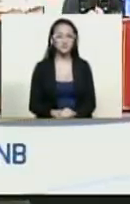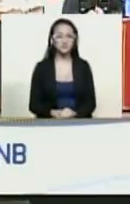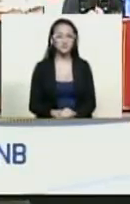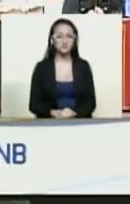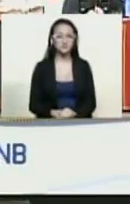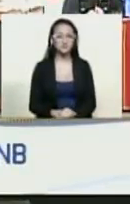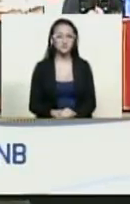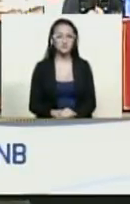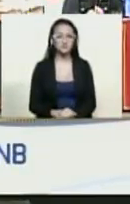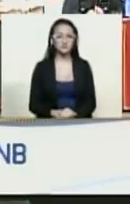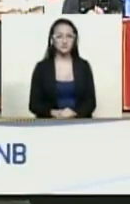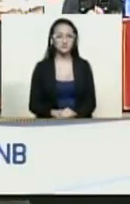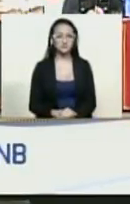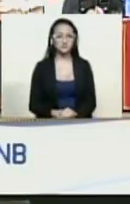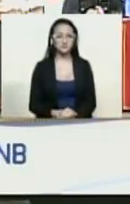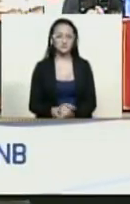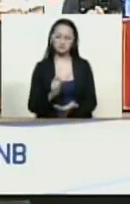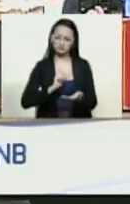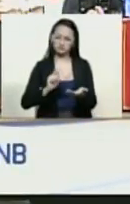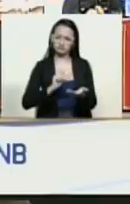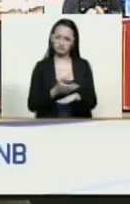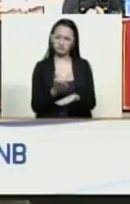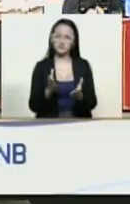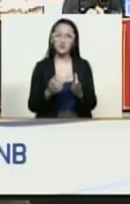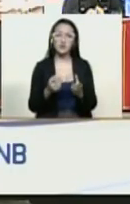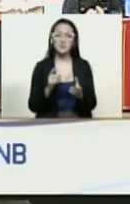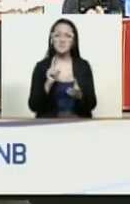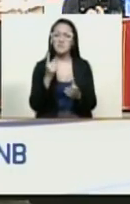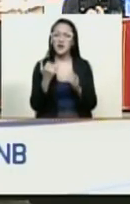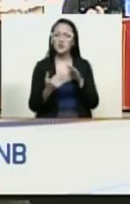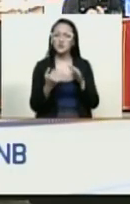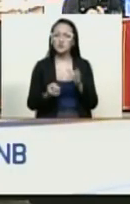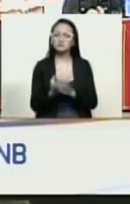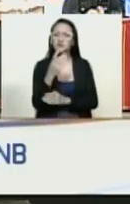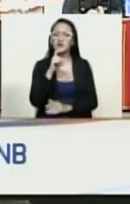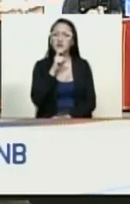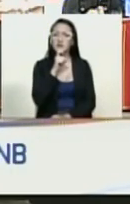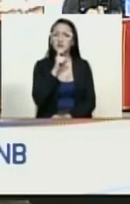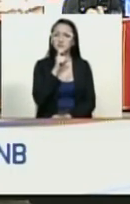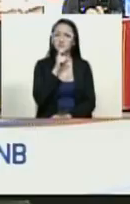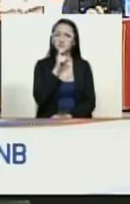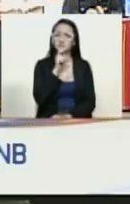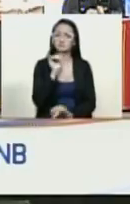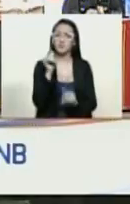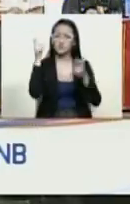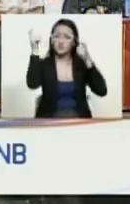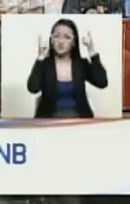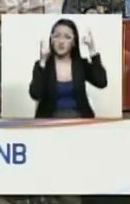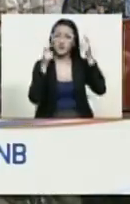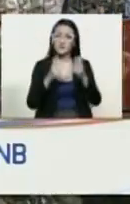Tomen nota, primera institución, ¿creada por quién? Por Chávez,